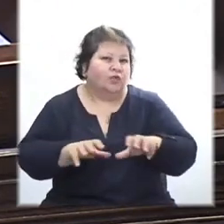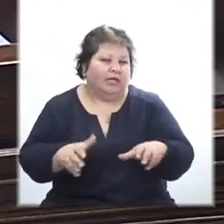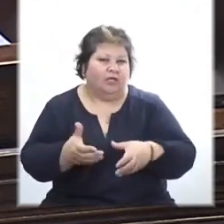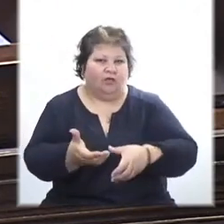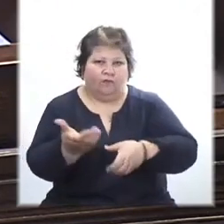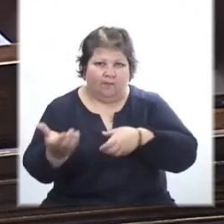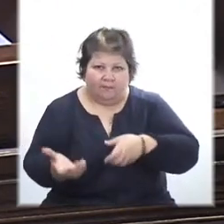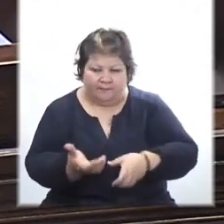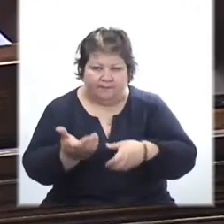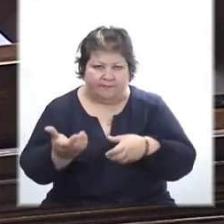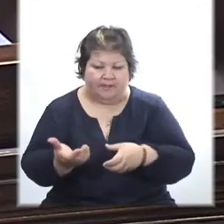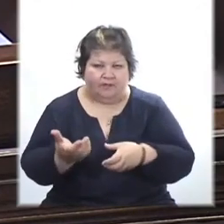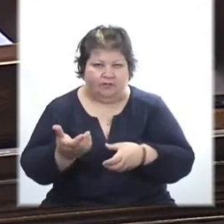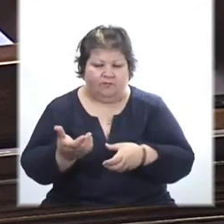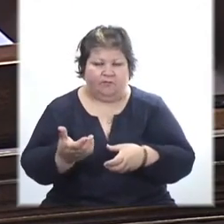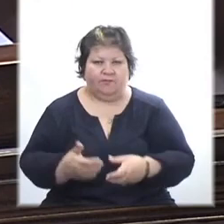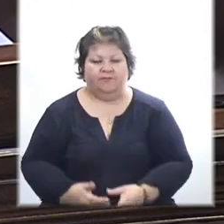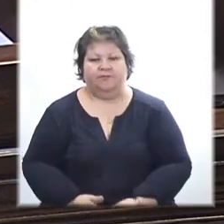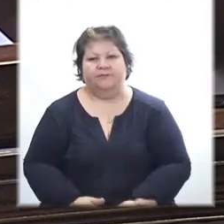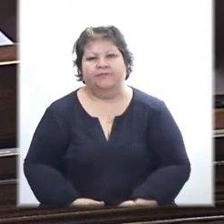Bomberos.